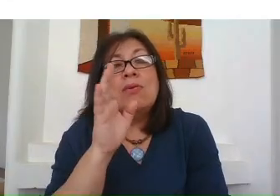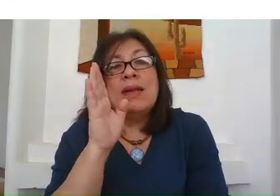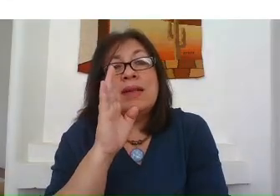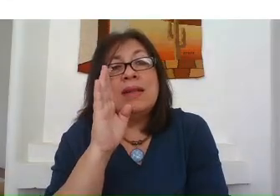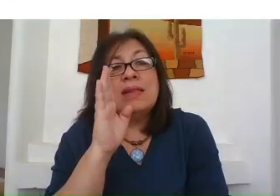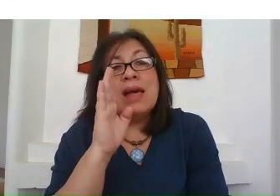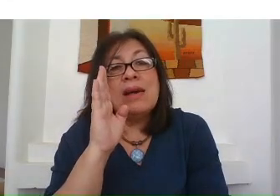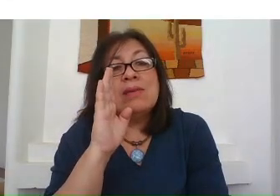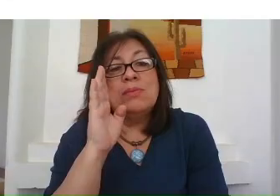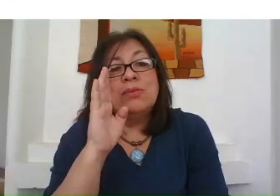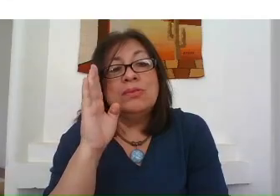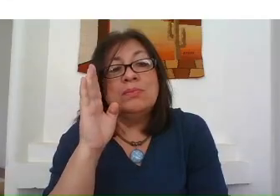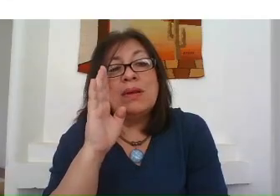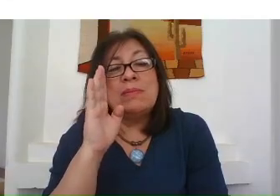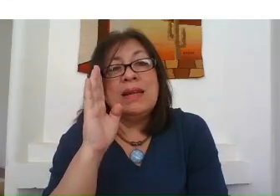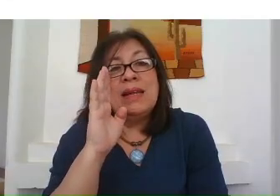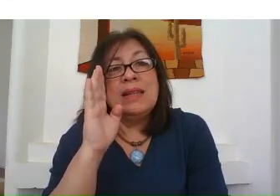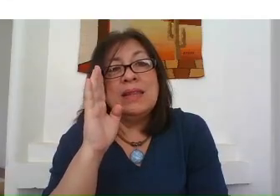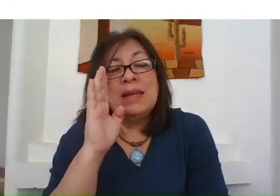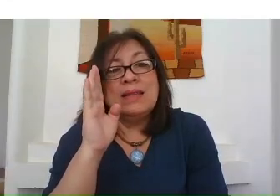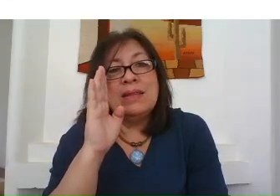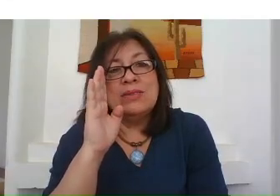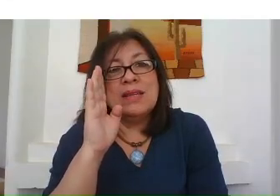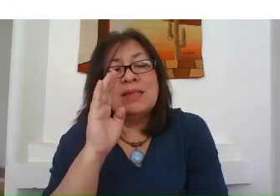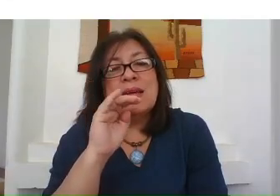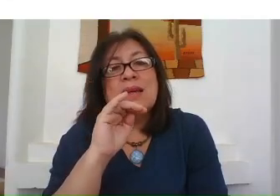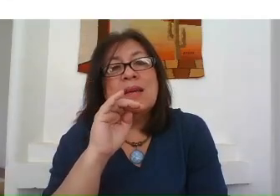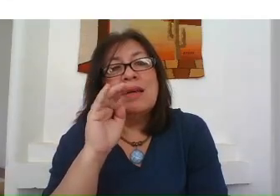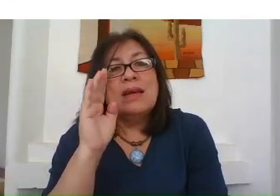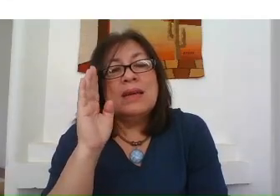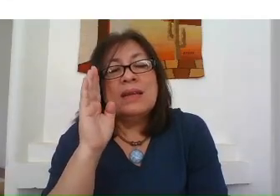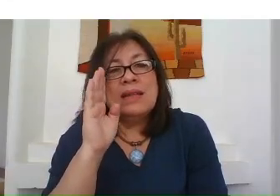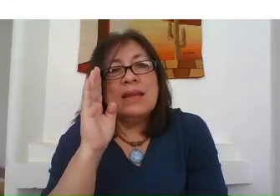importante, o el nistagmus permanente, no sé,